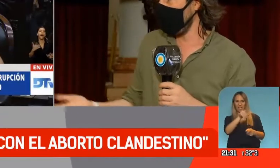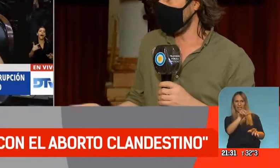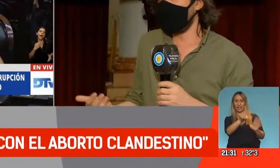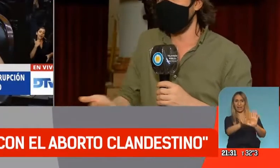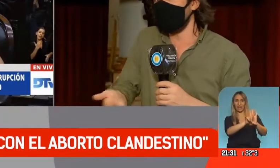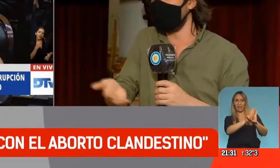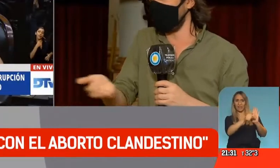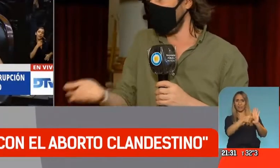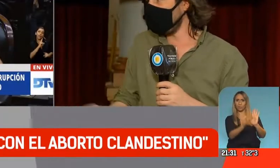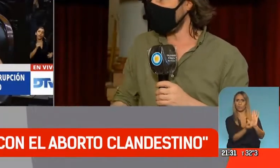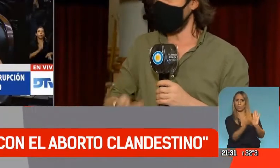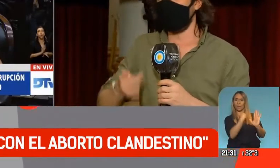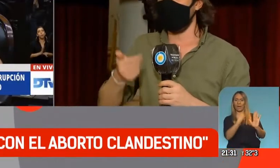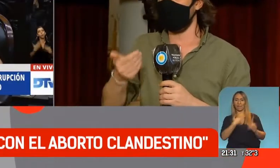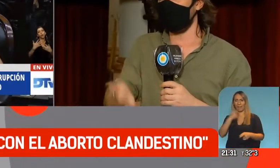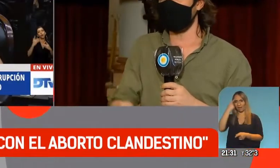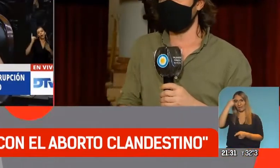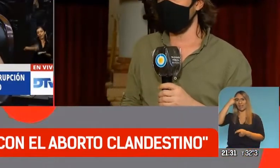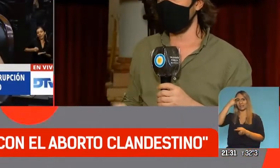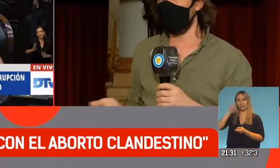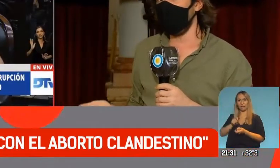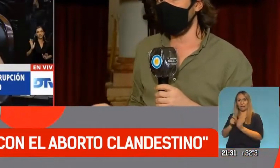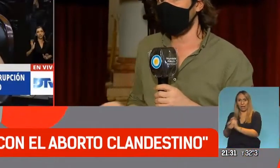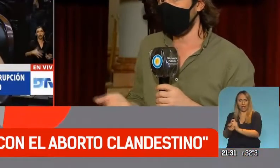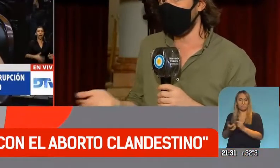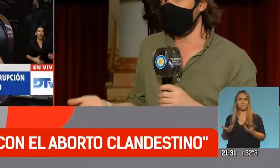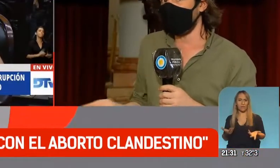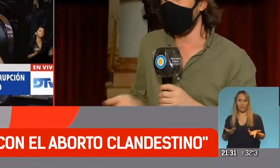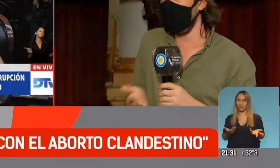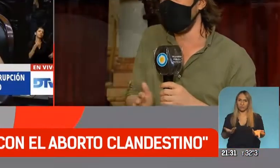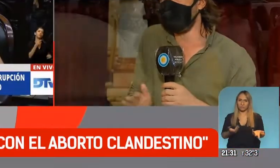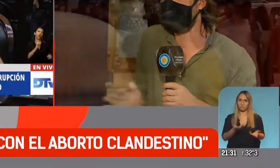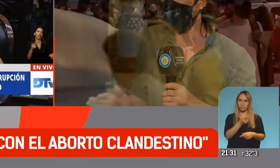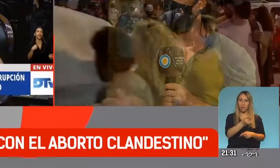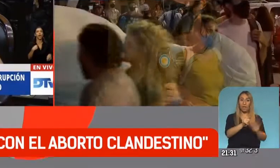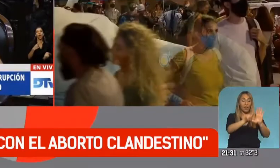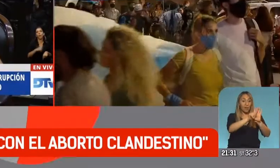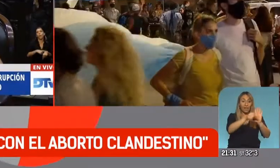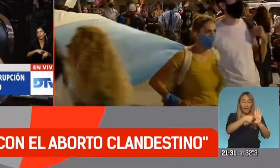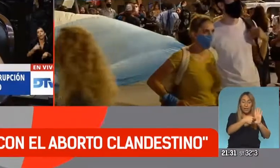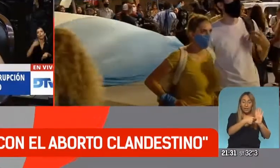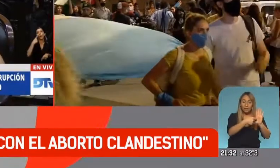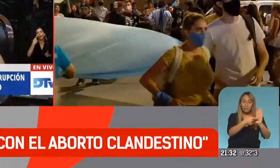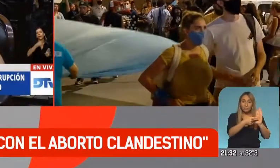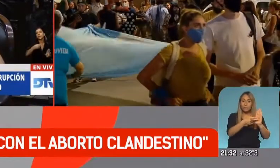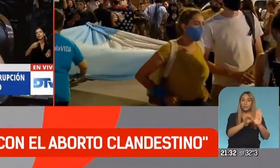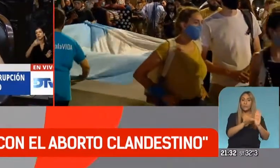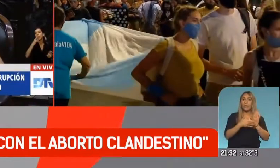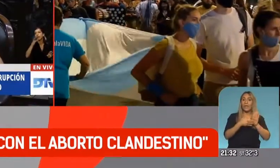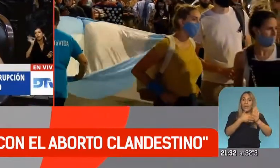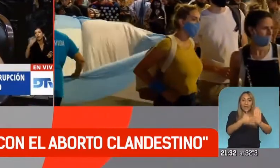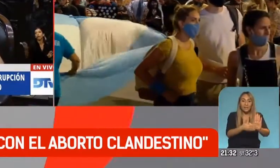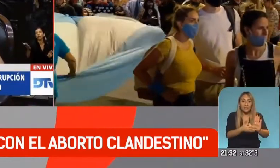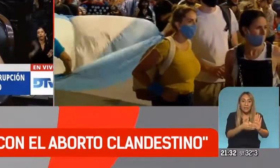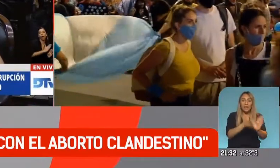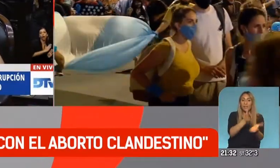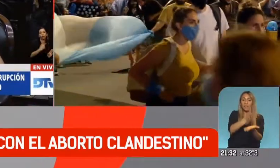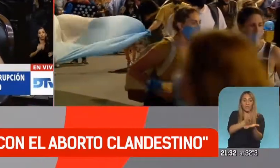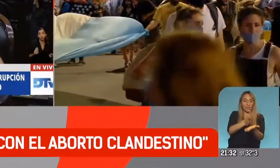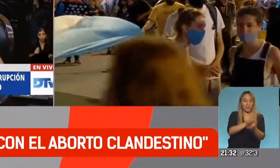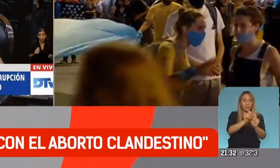que cambie sus creencias que deje de manejarse según sus valores para nada esta ley lo único que hace es garantizar el derecho de aquella persona que